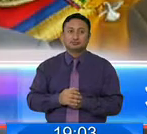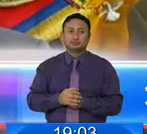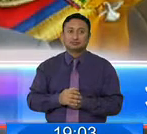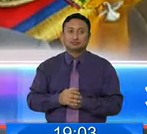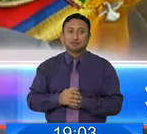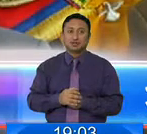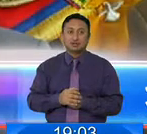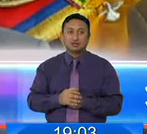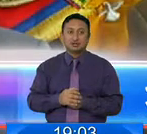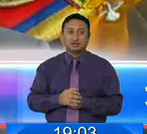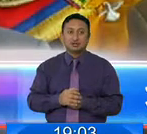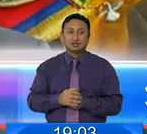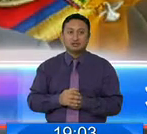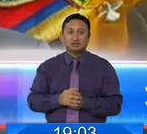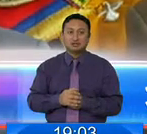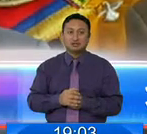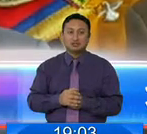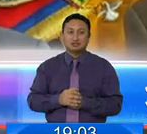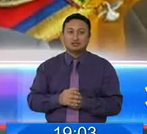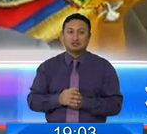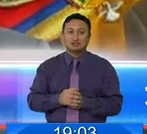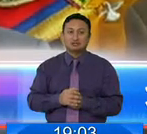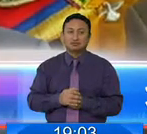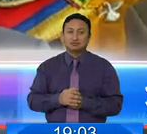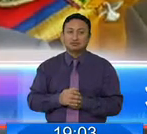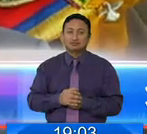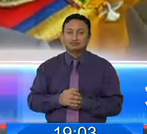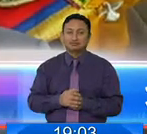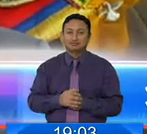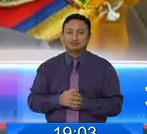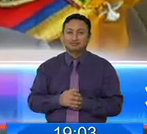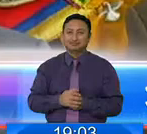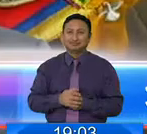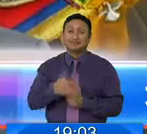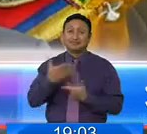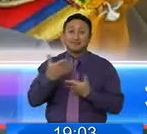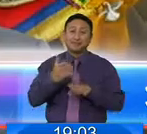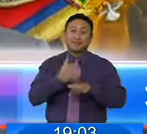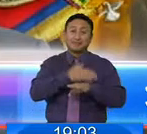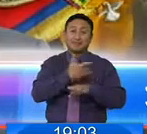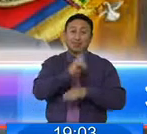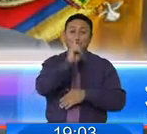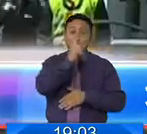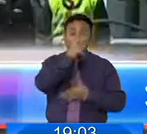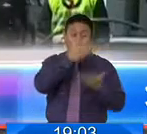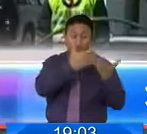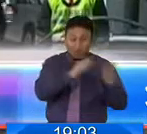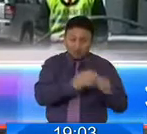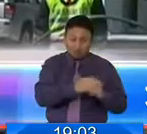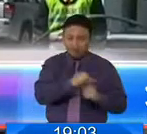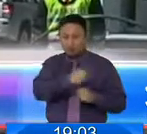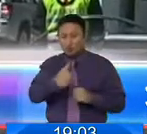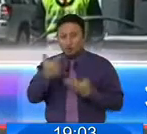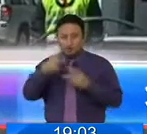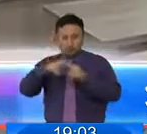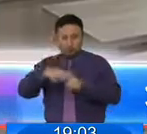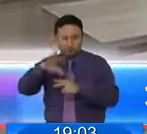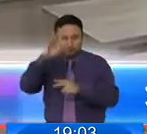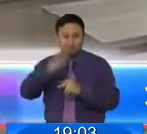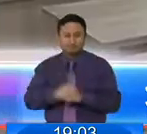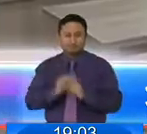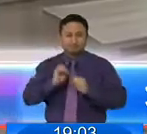repartido entre pocas empresas, entonces si se libró por uno tiene que caer por otro. También se identificaron